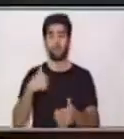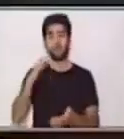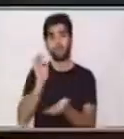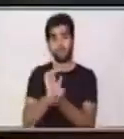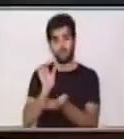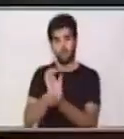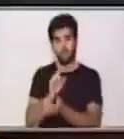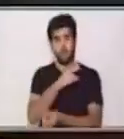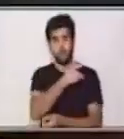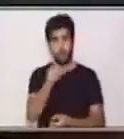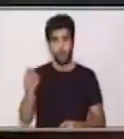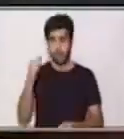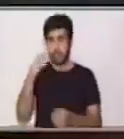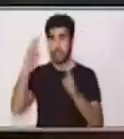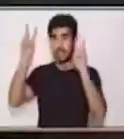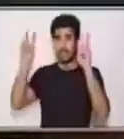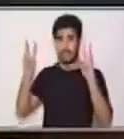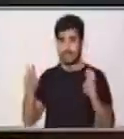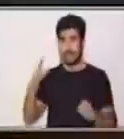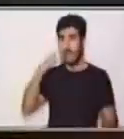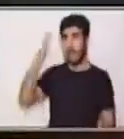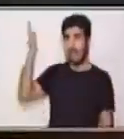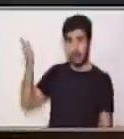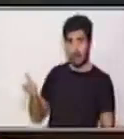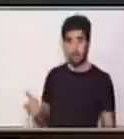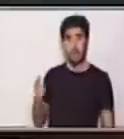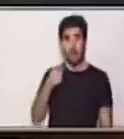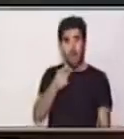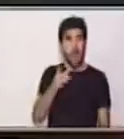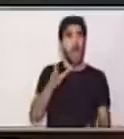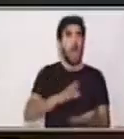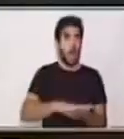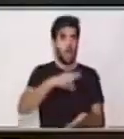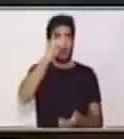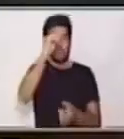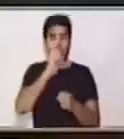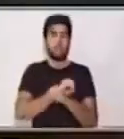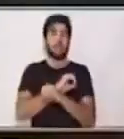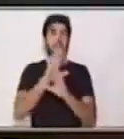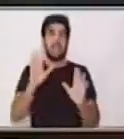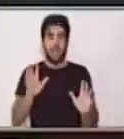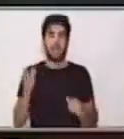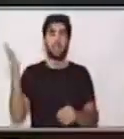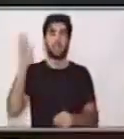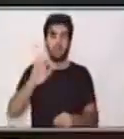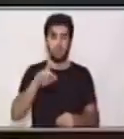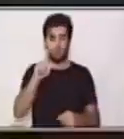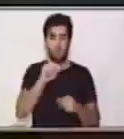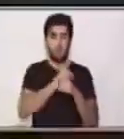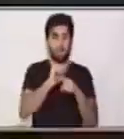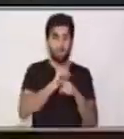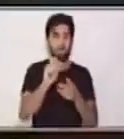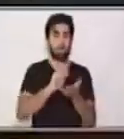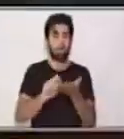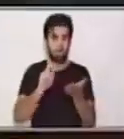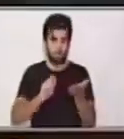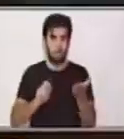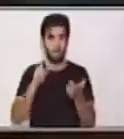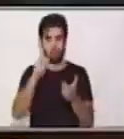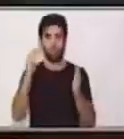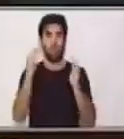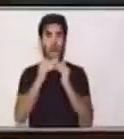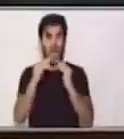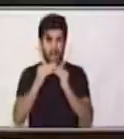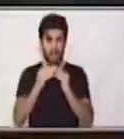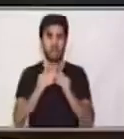Esperamos que todos estos conocimientos tú los pongas en práctica en ejercicios de tu entorno. Todos los trabajos que